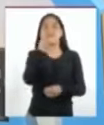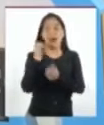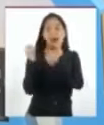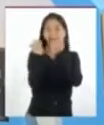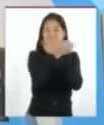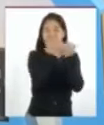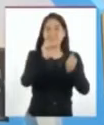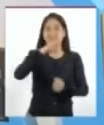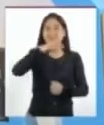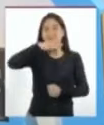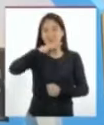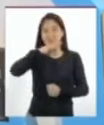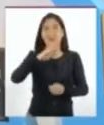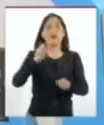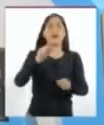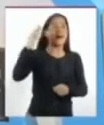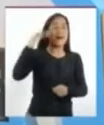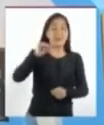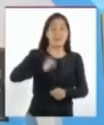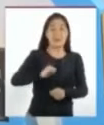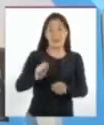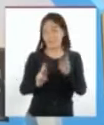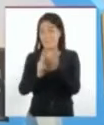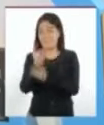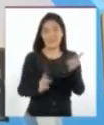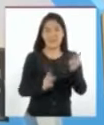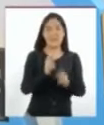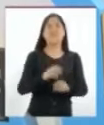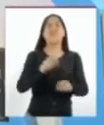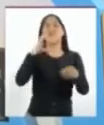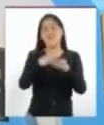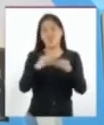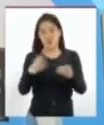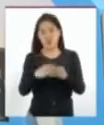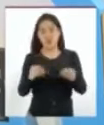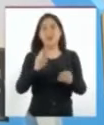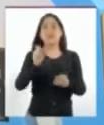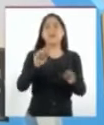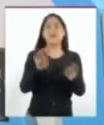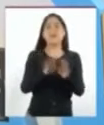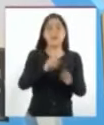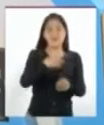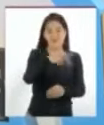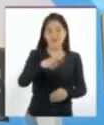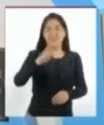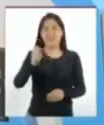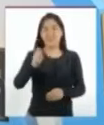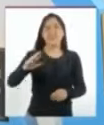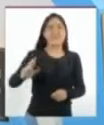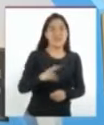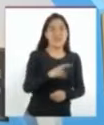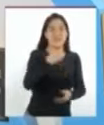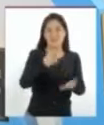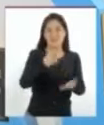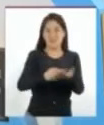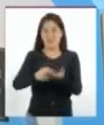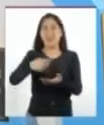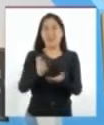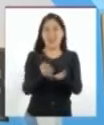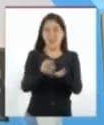elotitos junto con otras hierbas y plantas, algunas frutas, caracoles de río y carne de pescado y